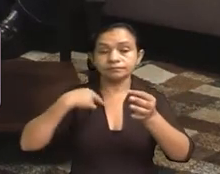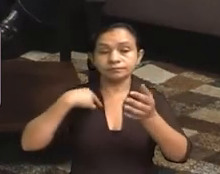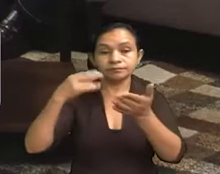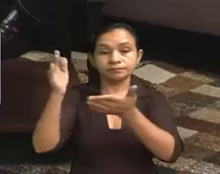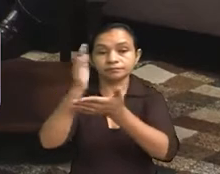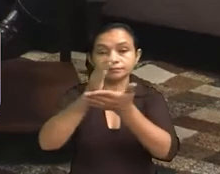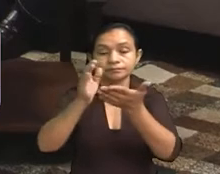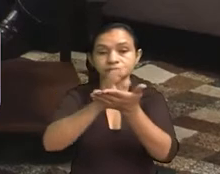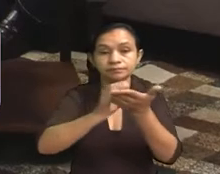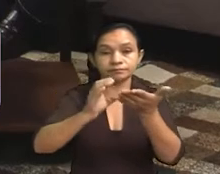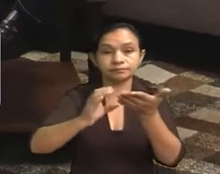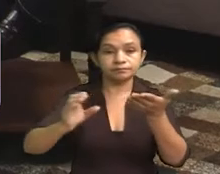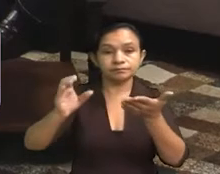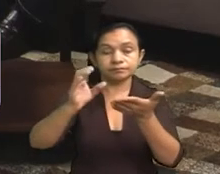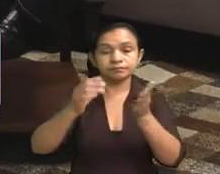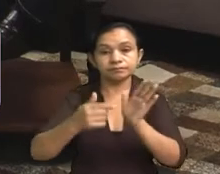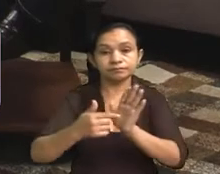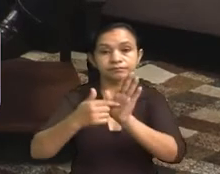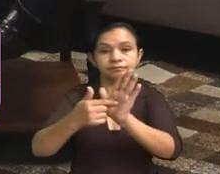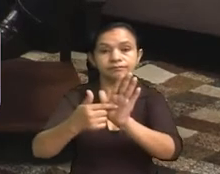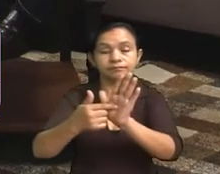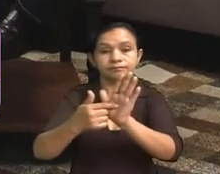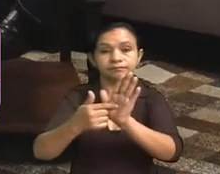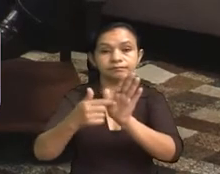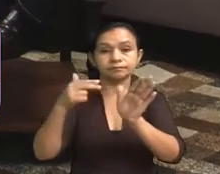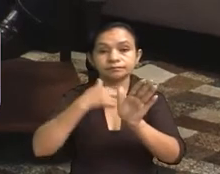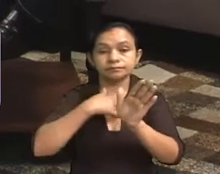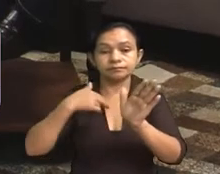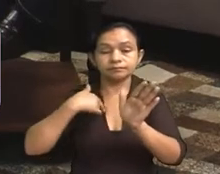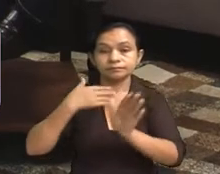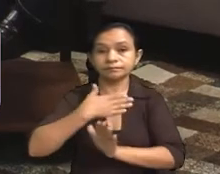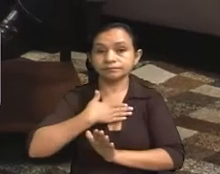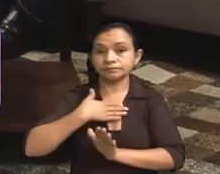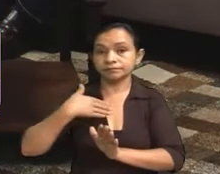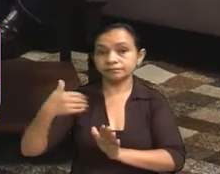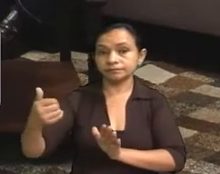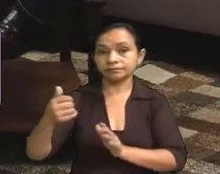colegios. Por ejemplo, se va a hacer el mejoramiento